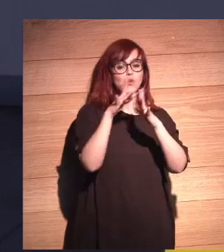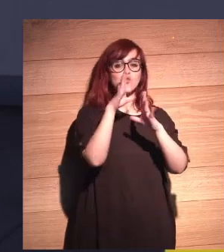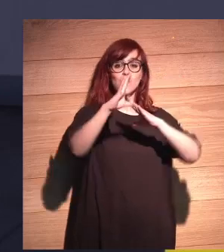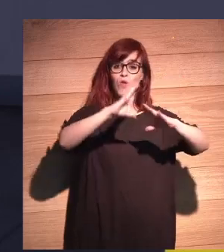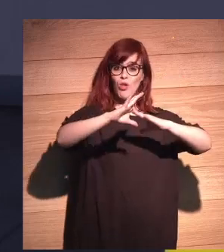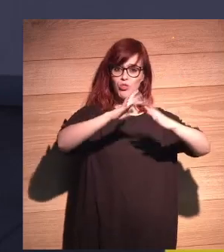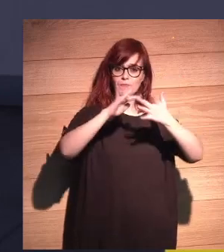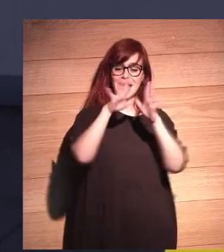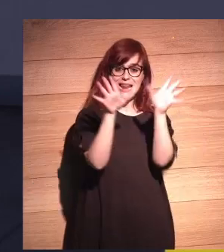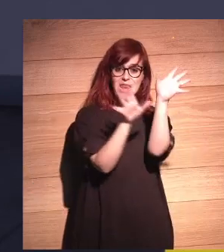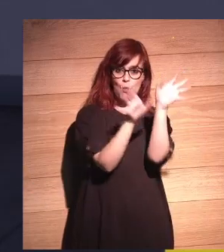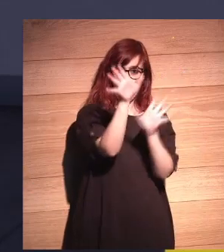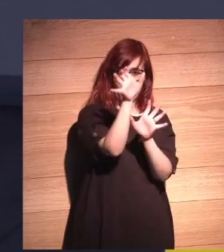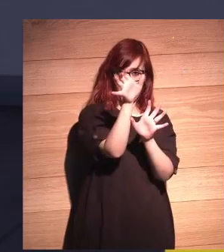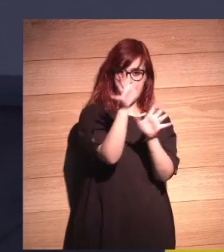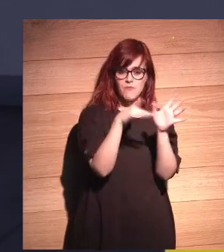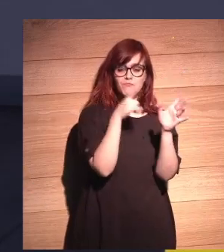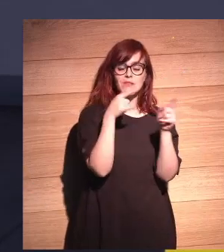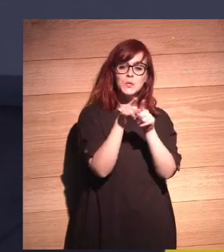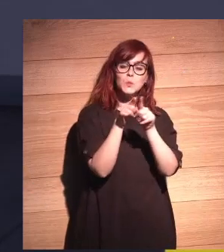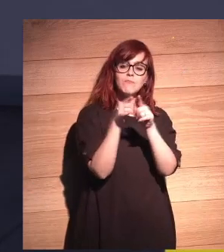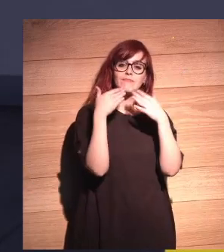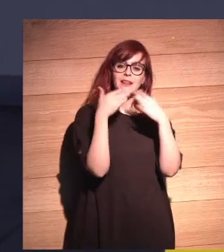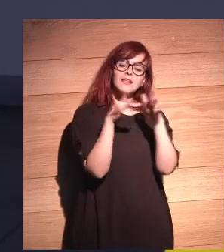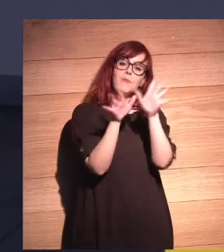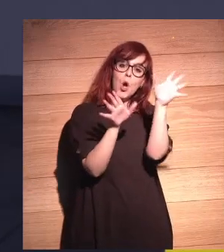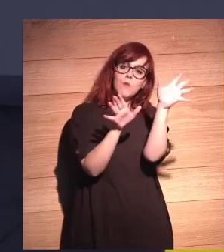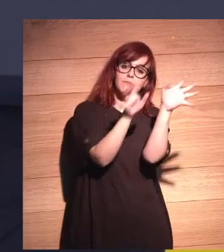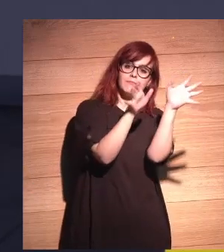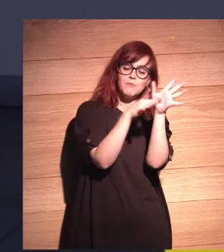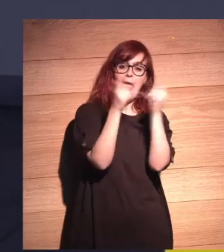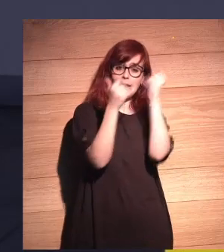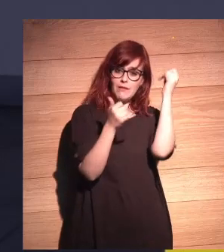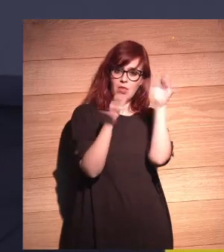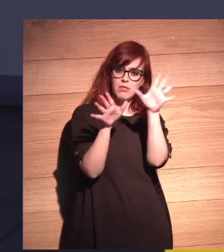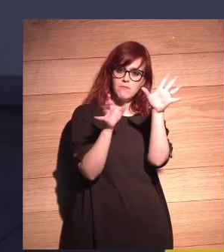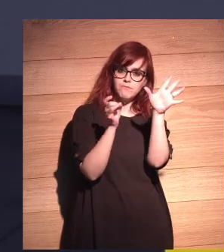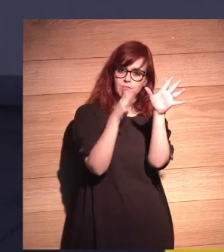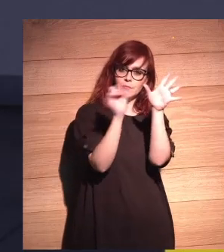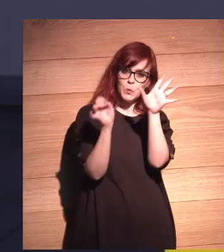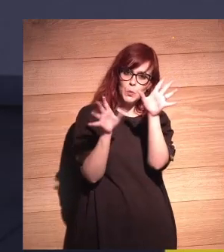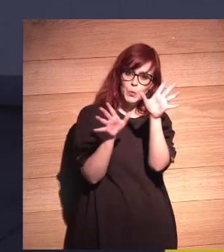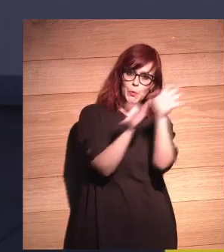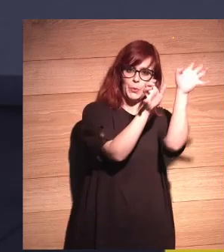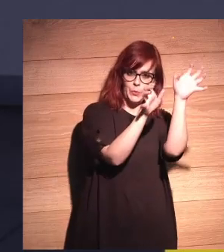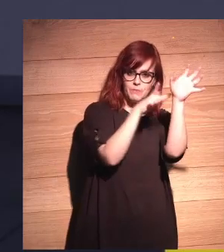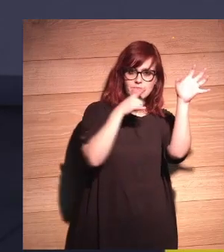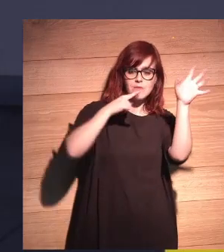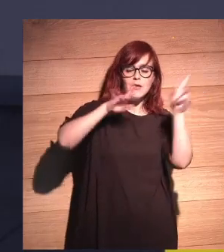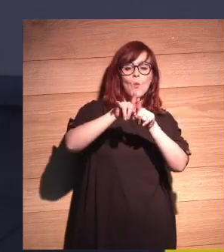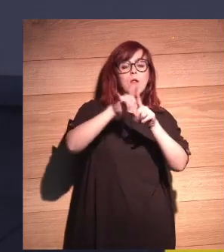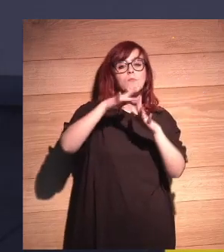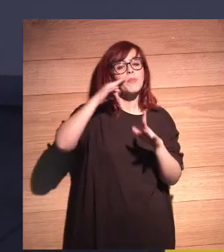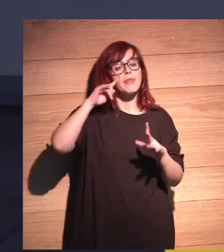comunicación entre las neuronas se realiza a través de una comunicación eléctrica y eso hace que podemos